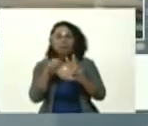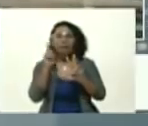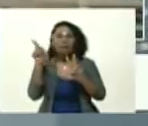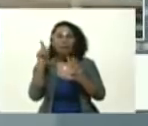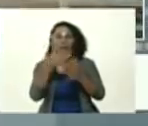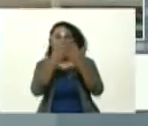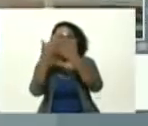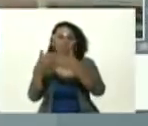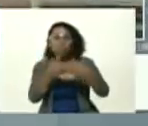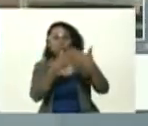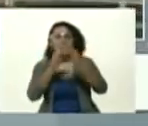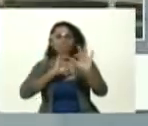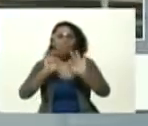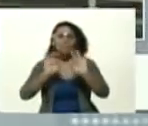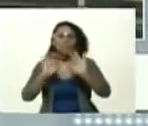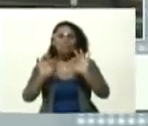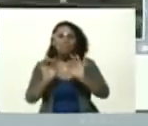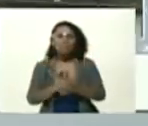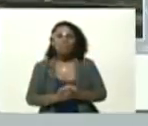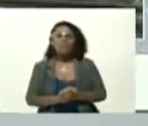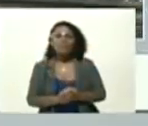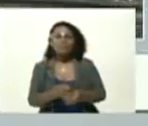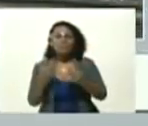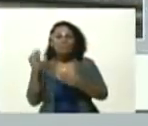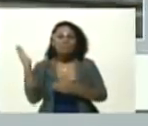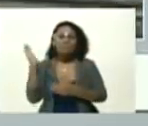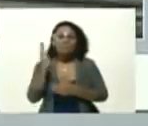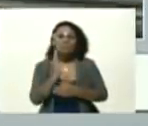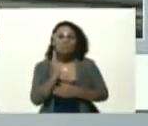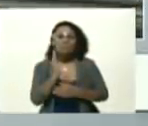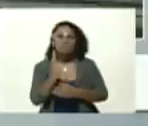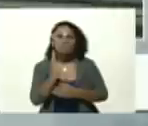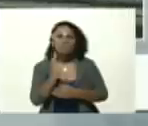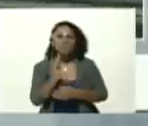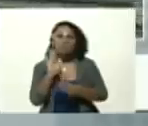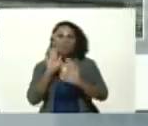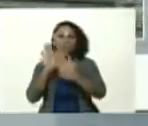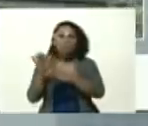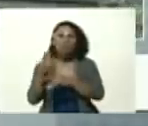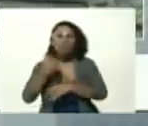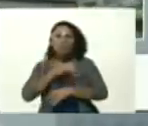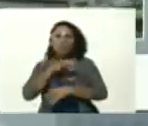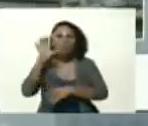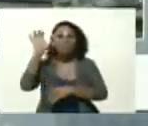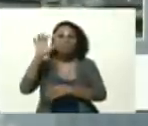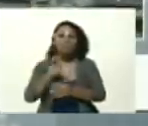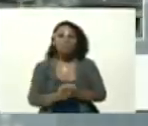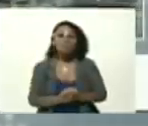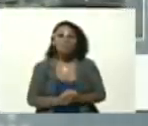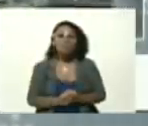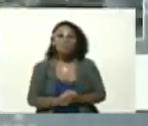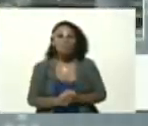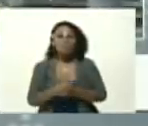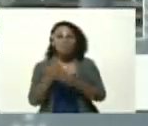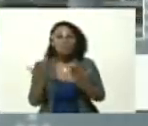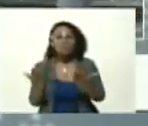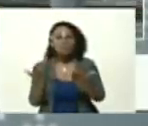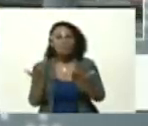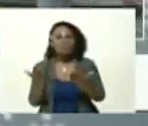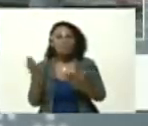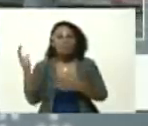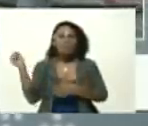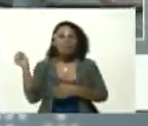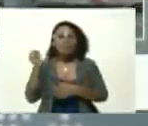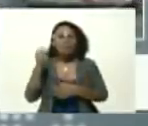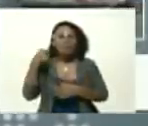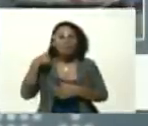estudiando, preparándose para venir a apoyar a nuestro país. Y ahí me trae muchos